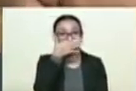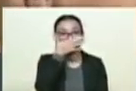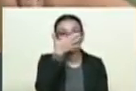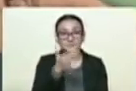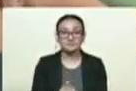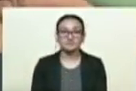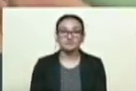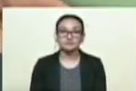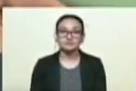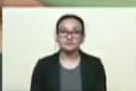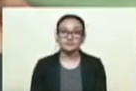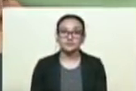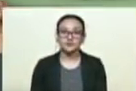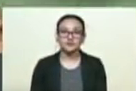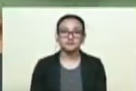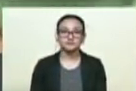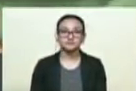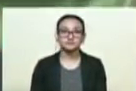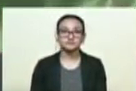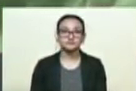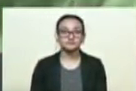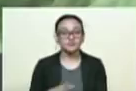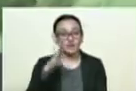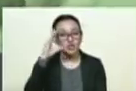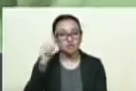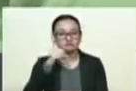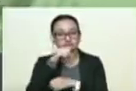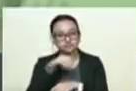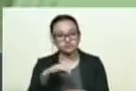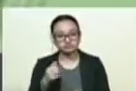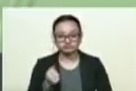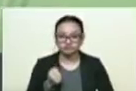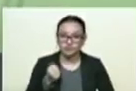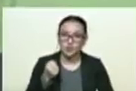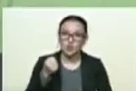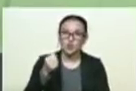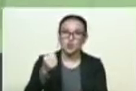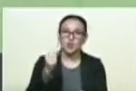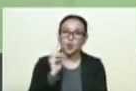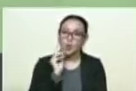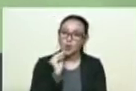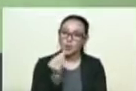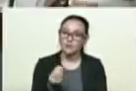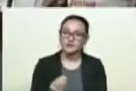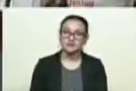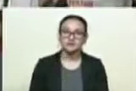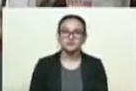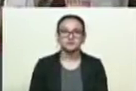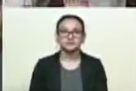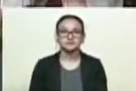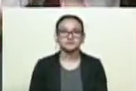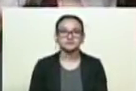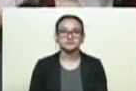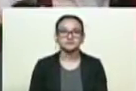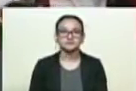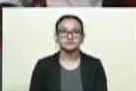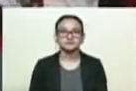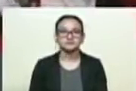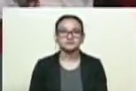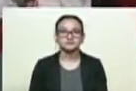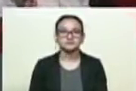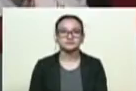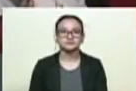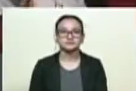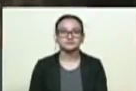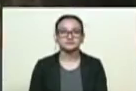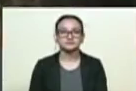Si así lo hicieren, que Dios, la patria y la juventud se lo reconozcan, si no, que se lo